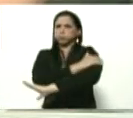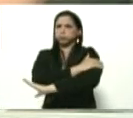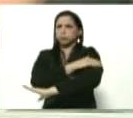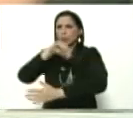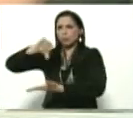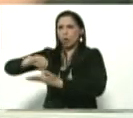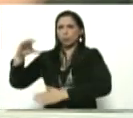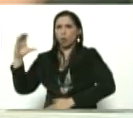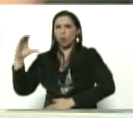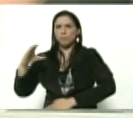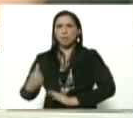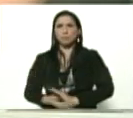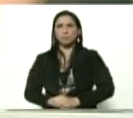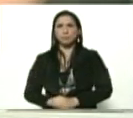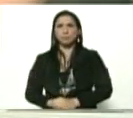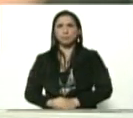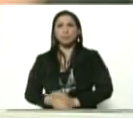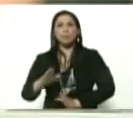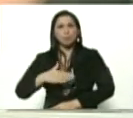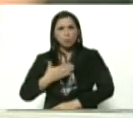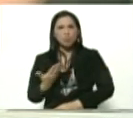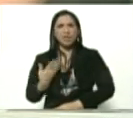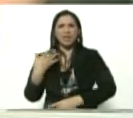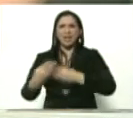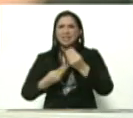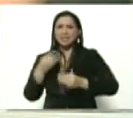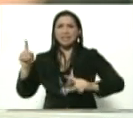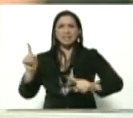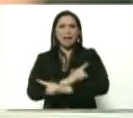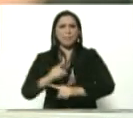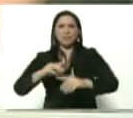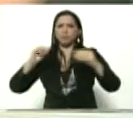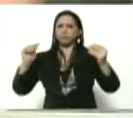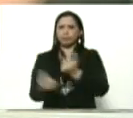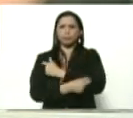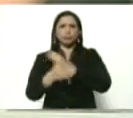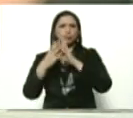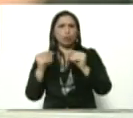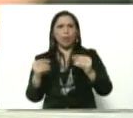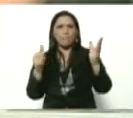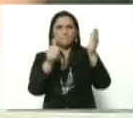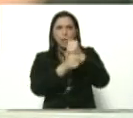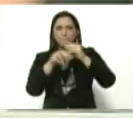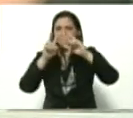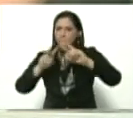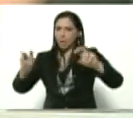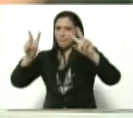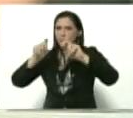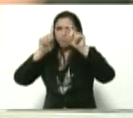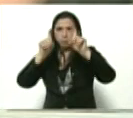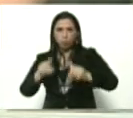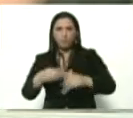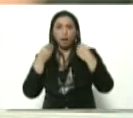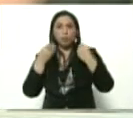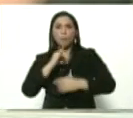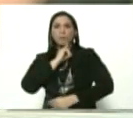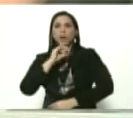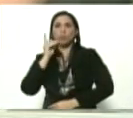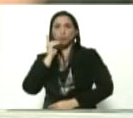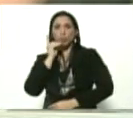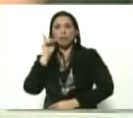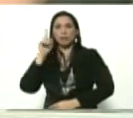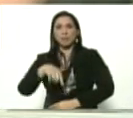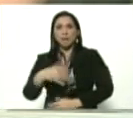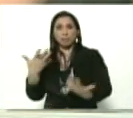Bogotá, pudieran establecer rápido todos los rastros, todas las pruebas de cómo Iván Duque, a través